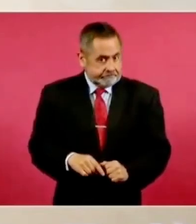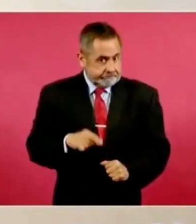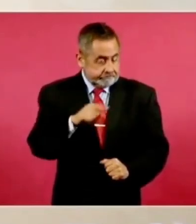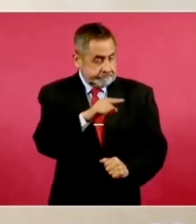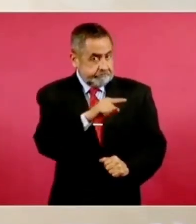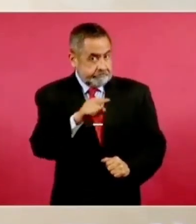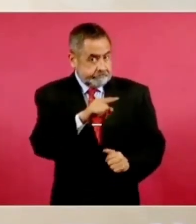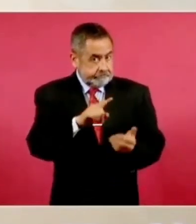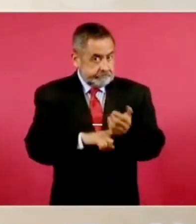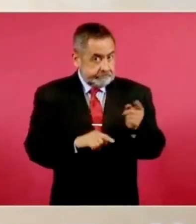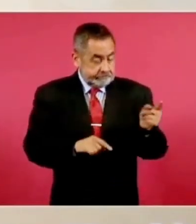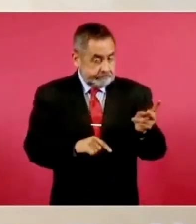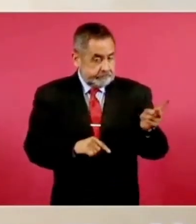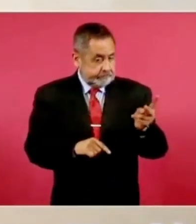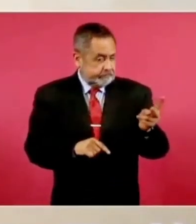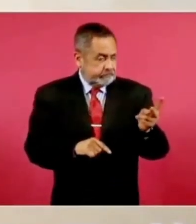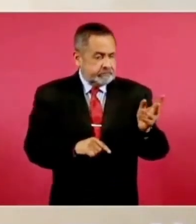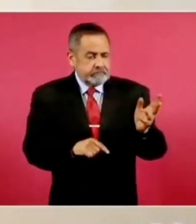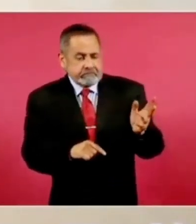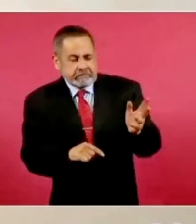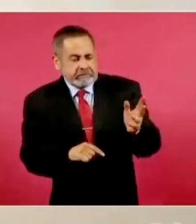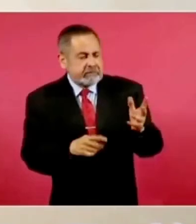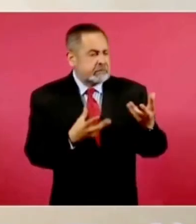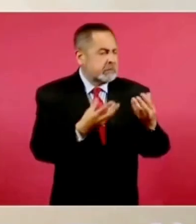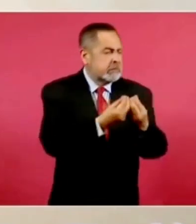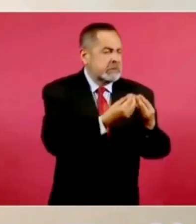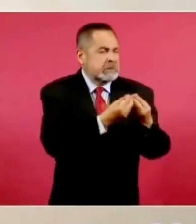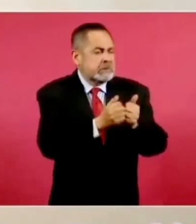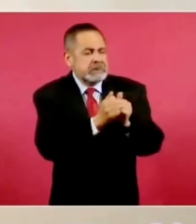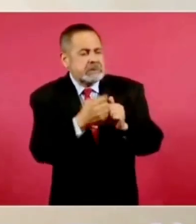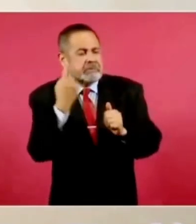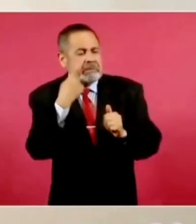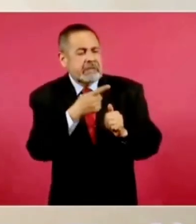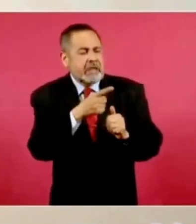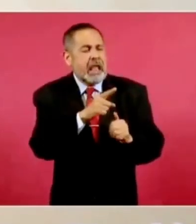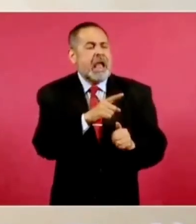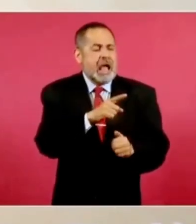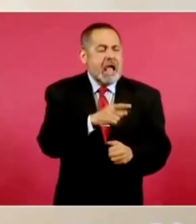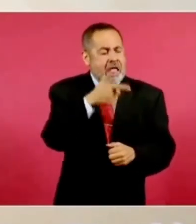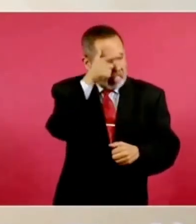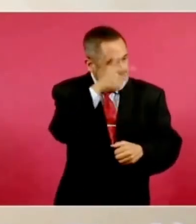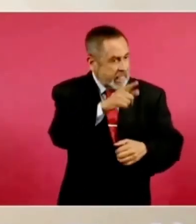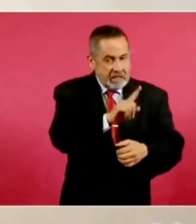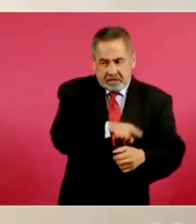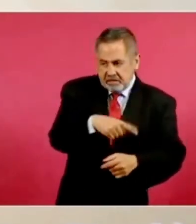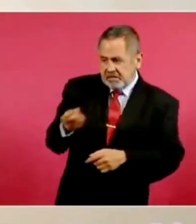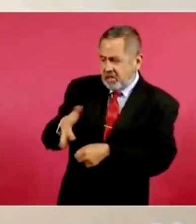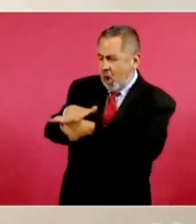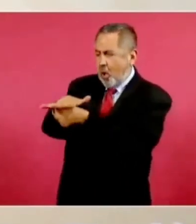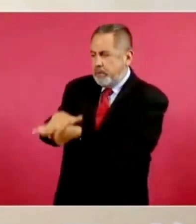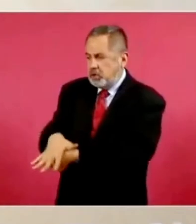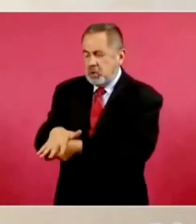combinaciones solo tienen por objeto la opresión.